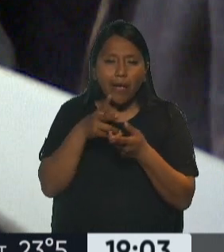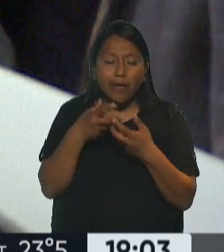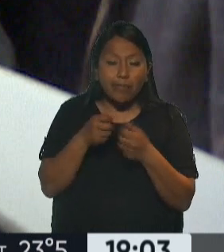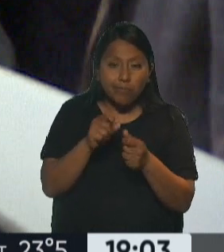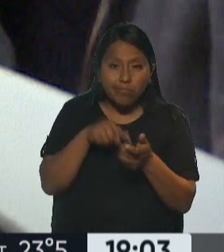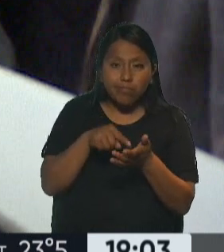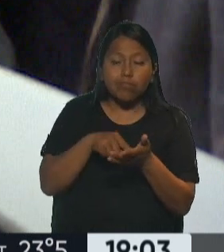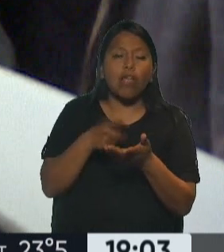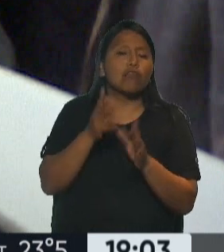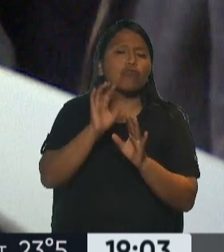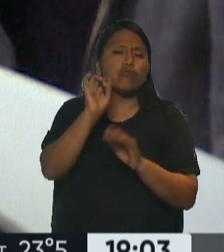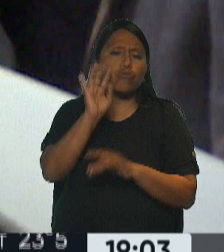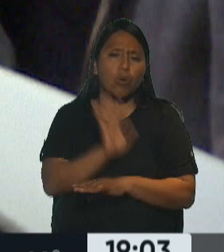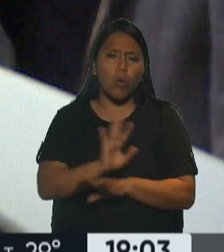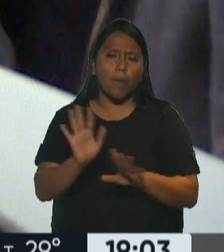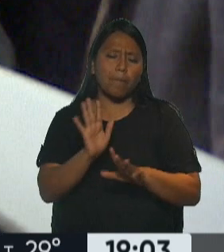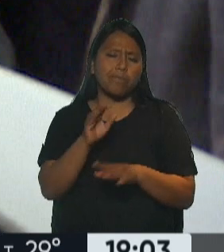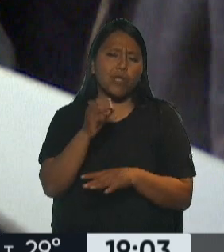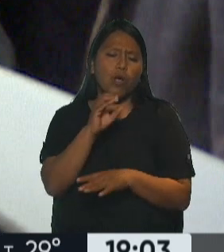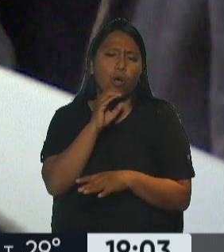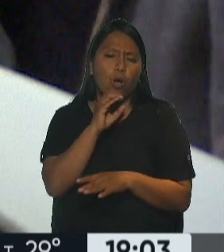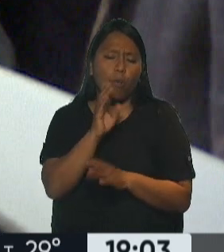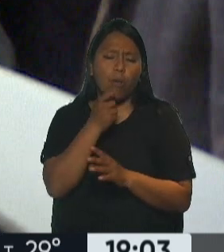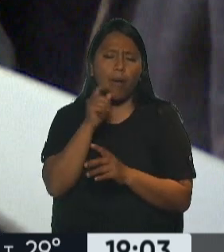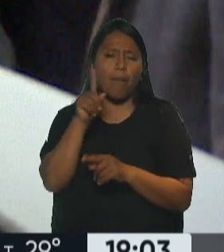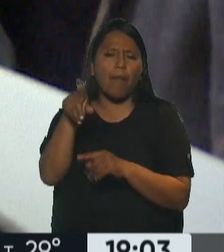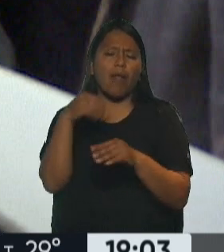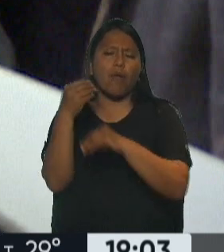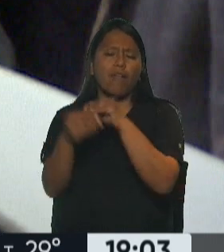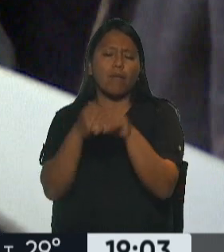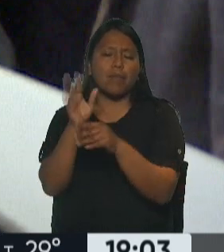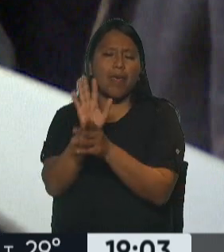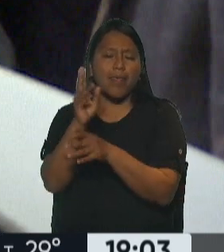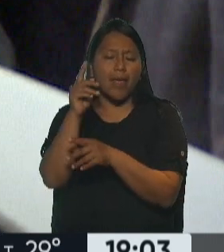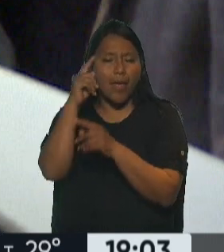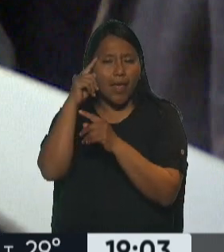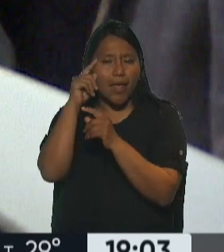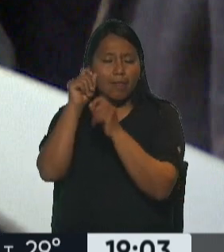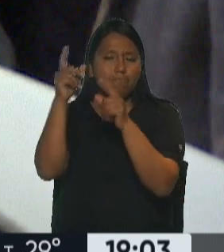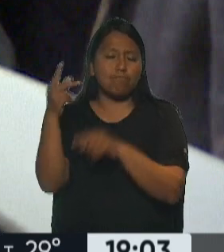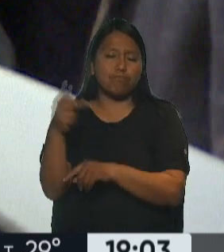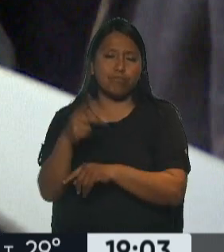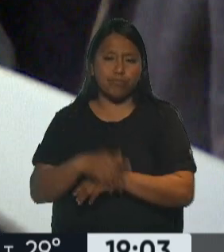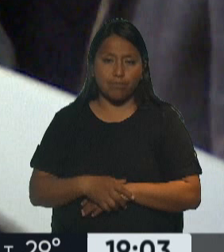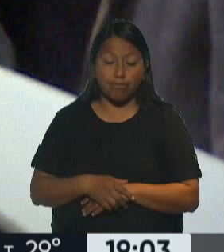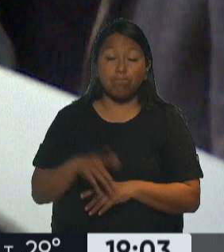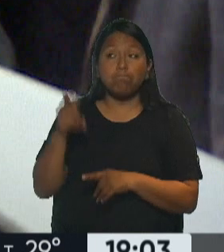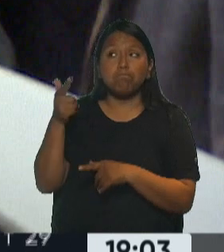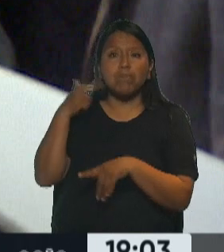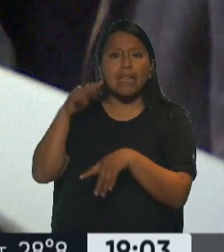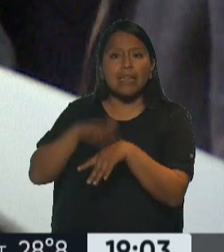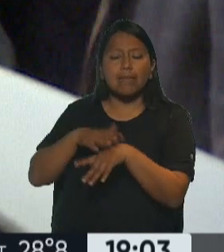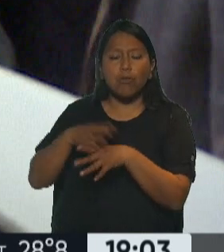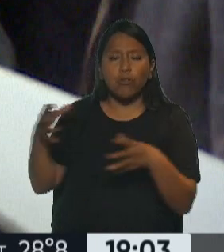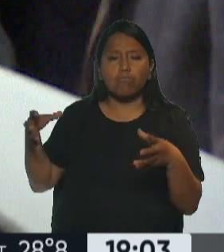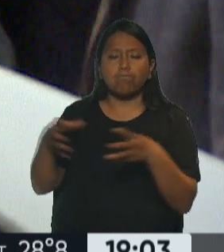celular fueron simplemente una broma para un familiar de ideología kirchnerista. El presunto líder de la banda de los Copitos